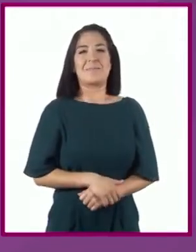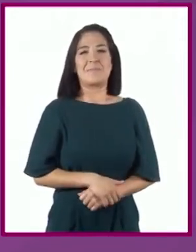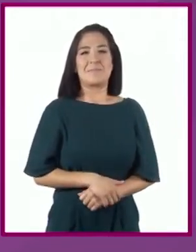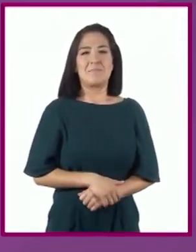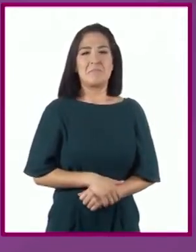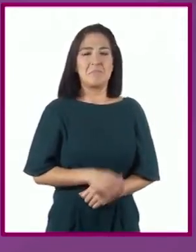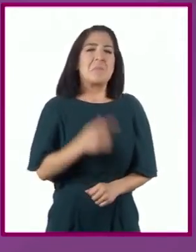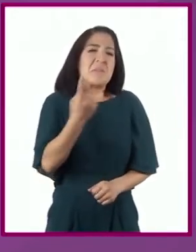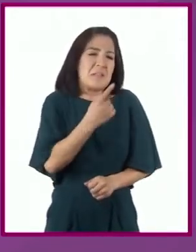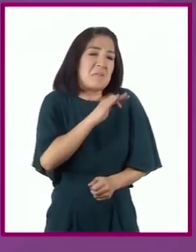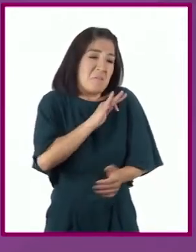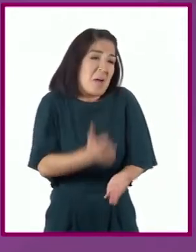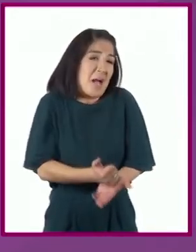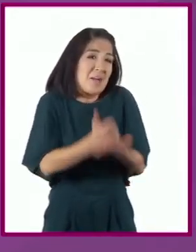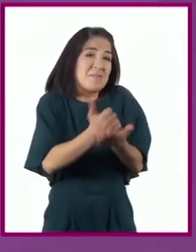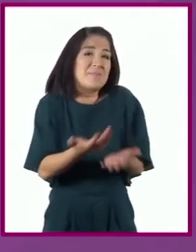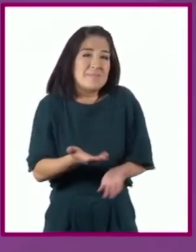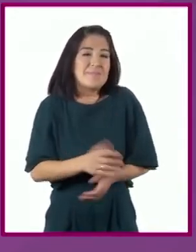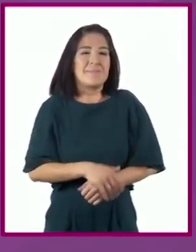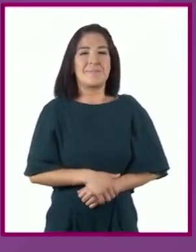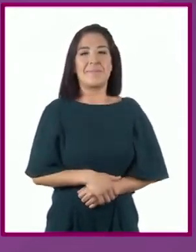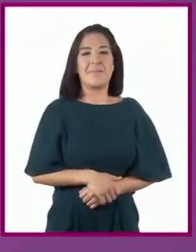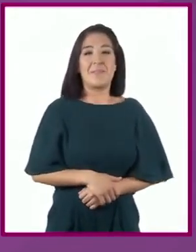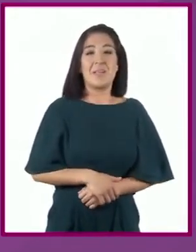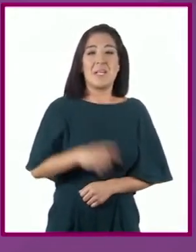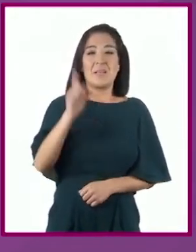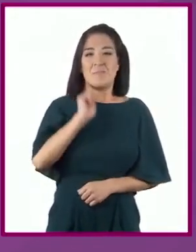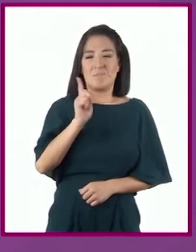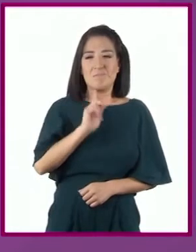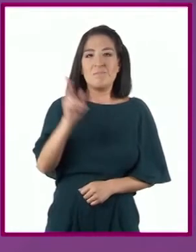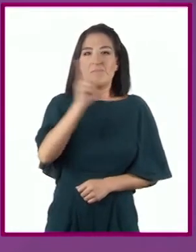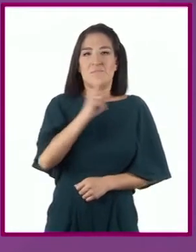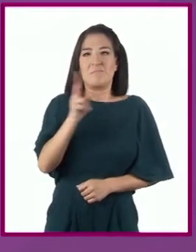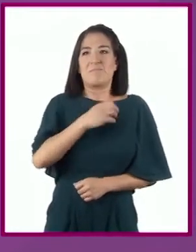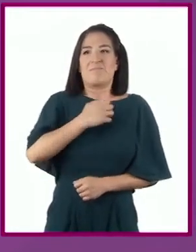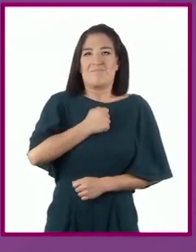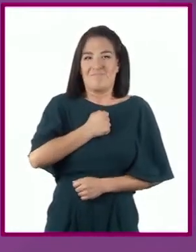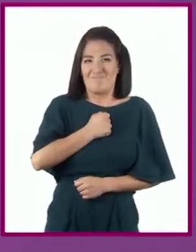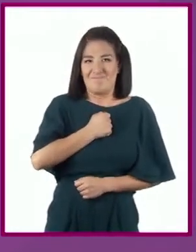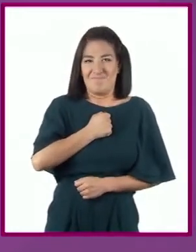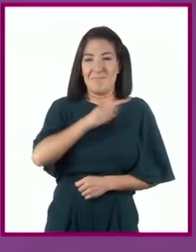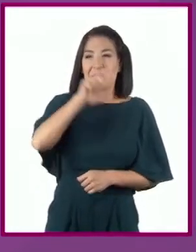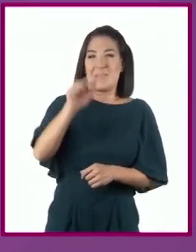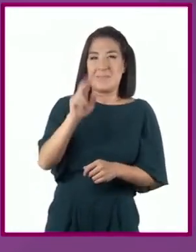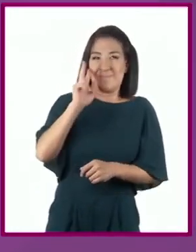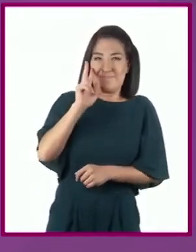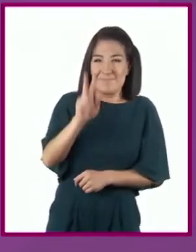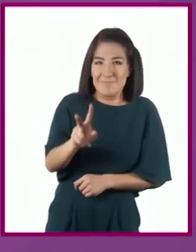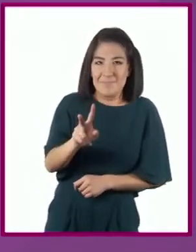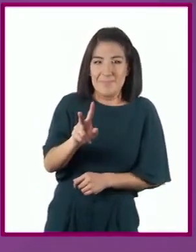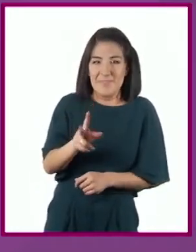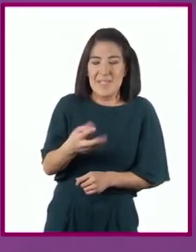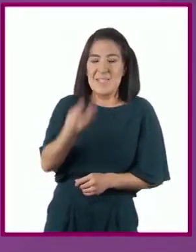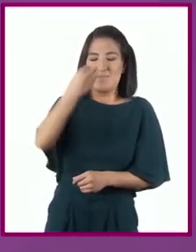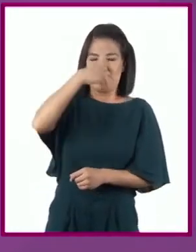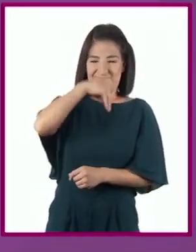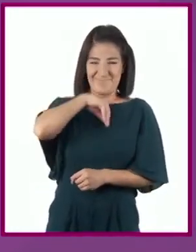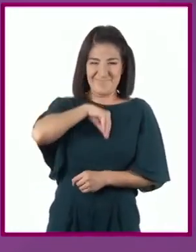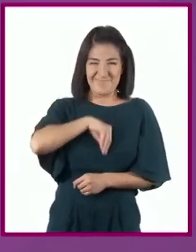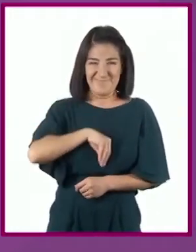«¿En qué puedo servirle?». Ella contuvo la respiración, le miró y tragó saliva.